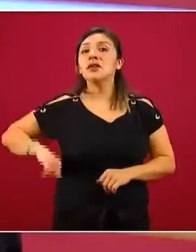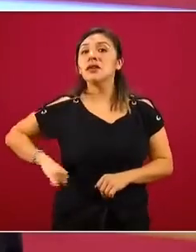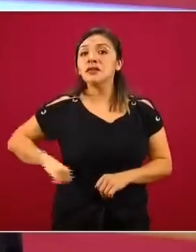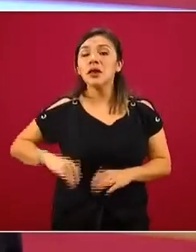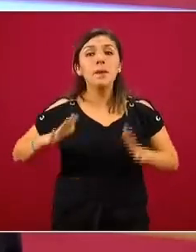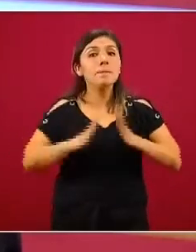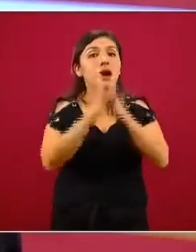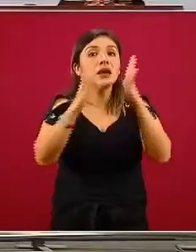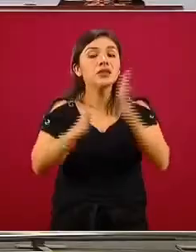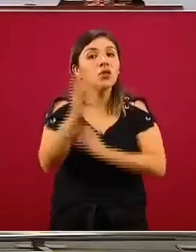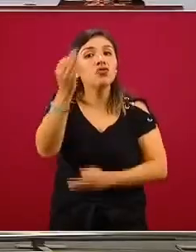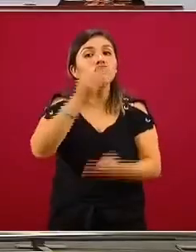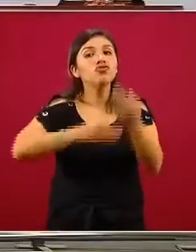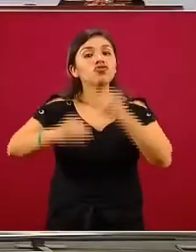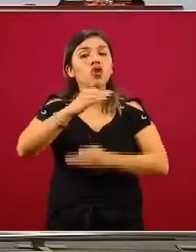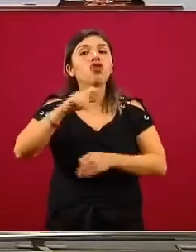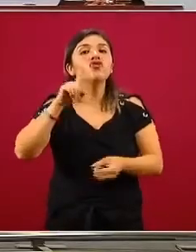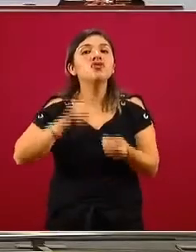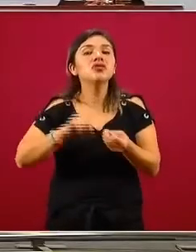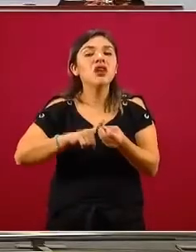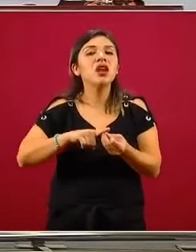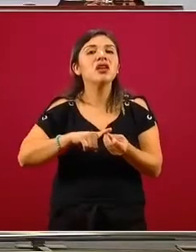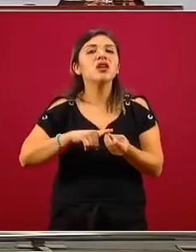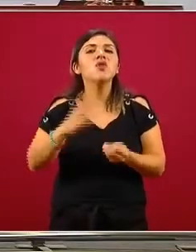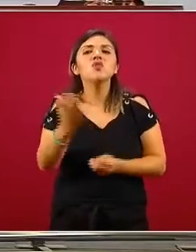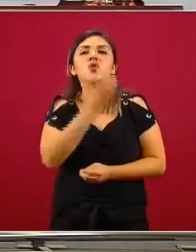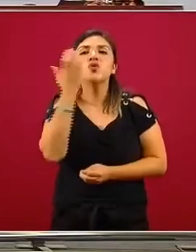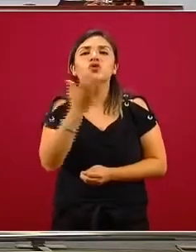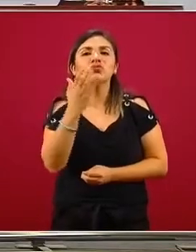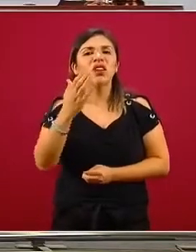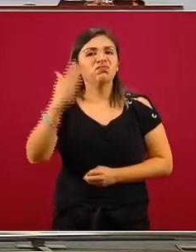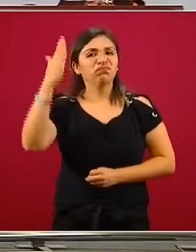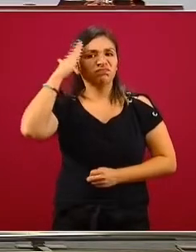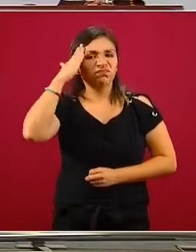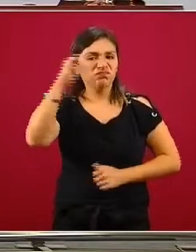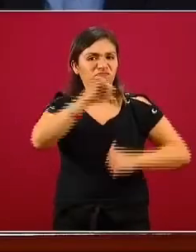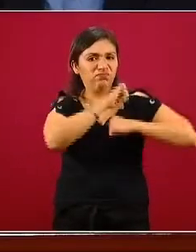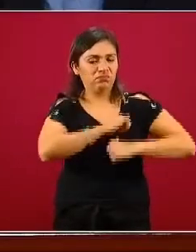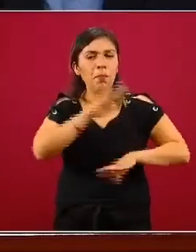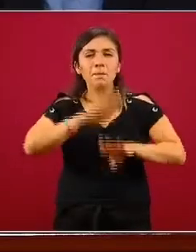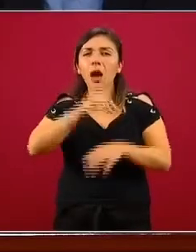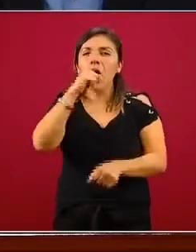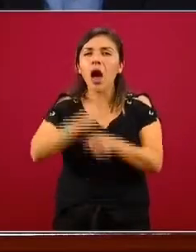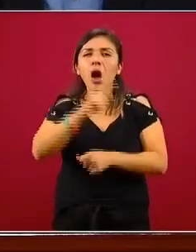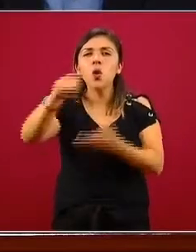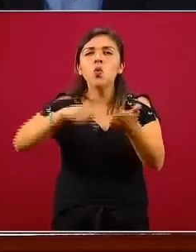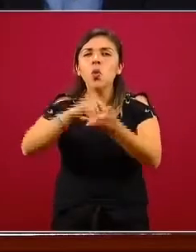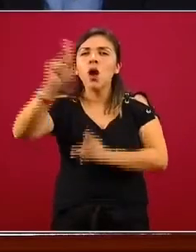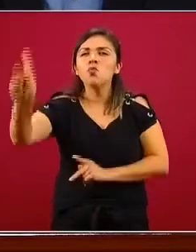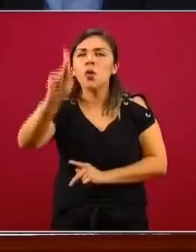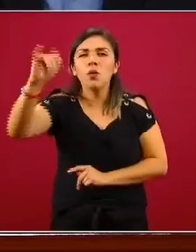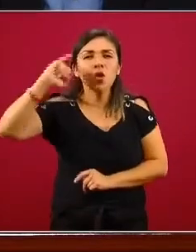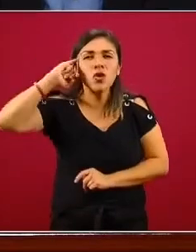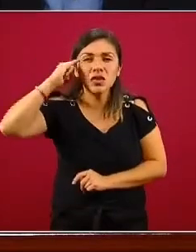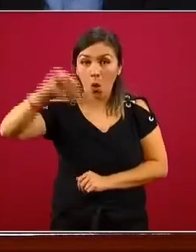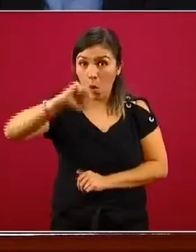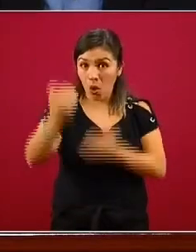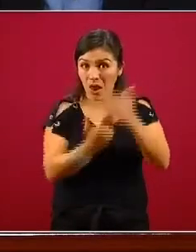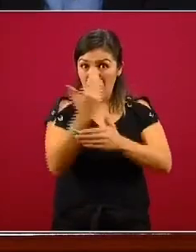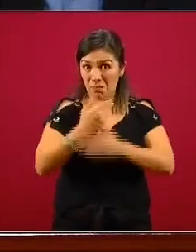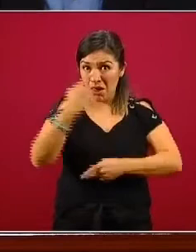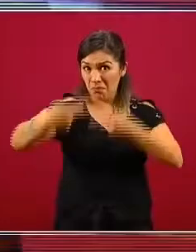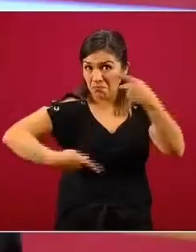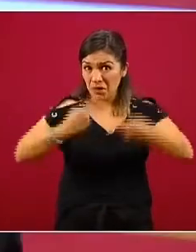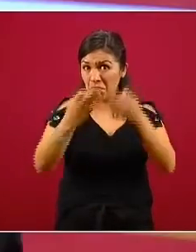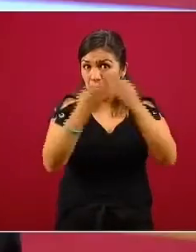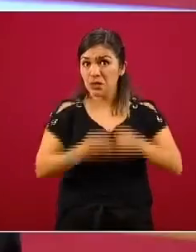la participación de las autoridades tradicionales, particularmente las zonas rurales indígenas. Esta mañana había una pregunta muy